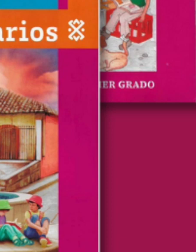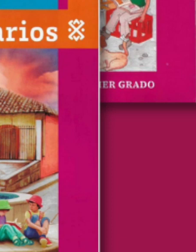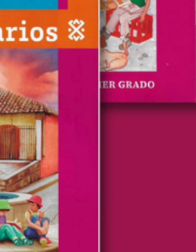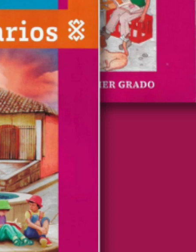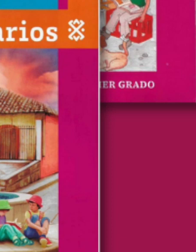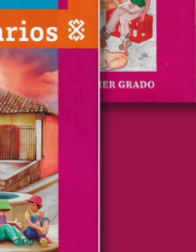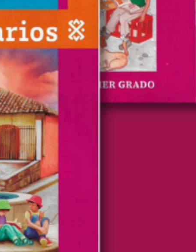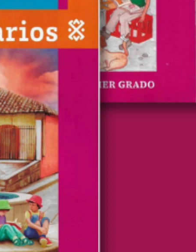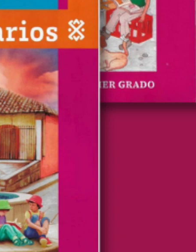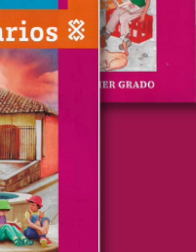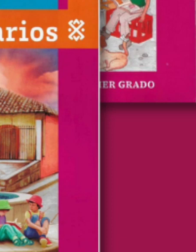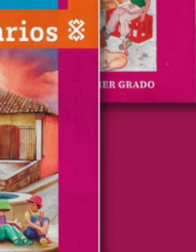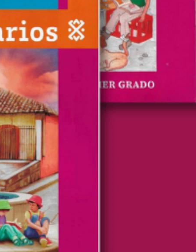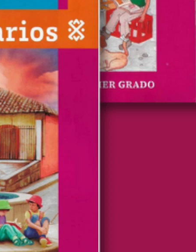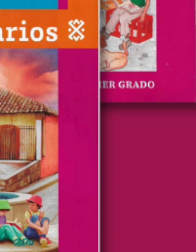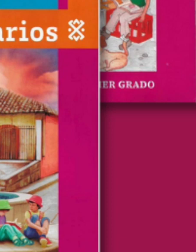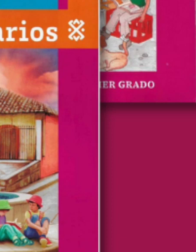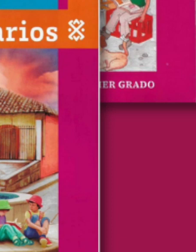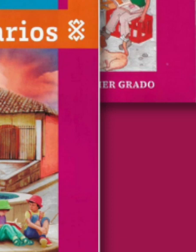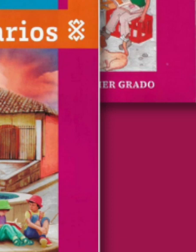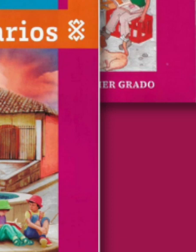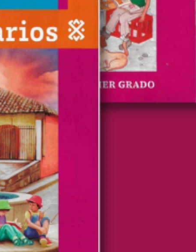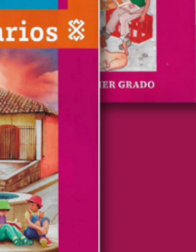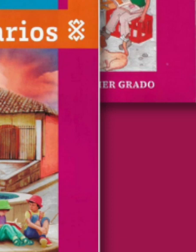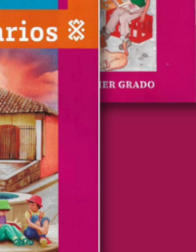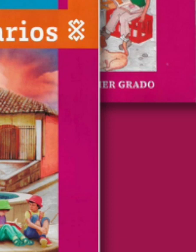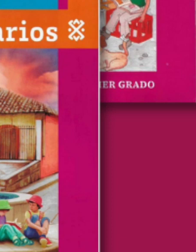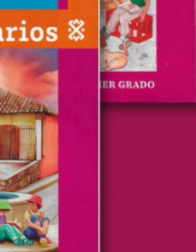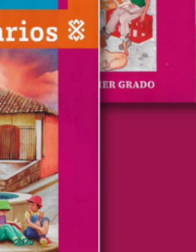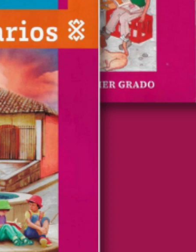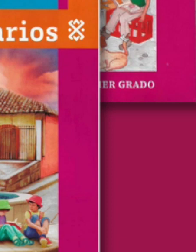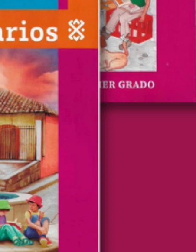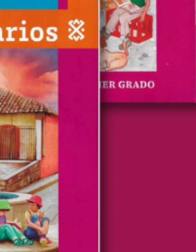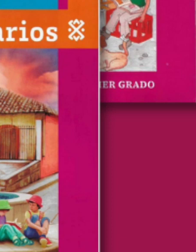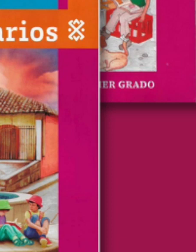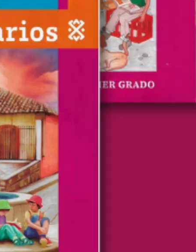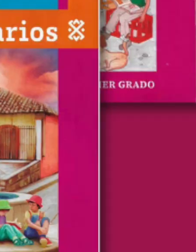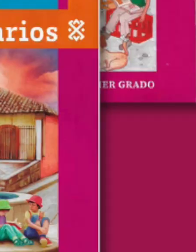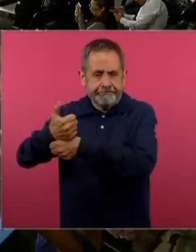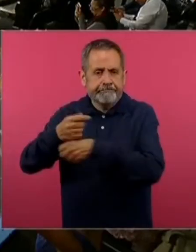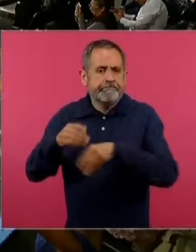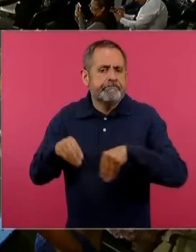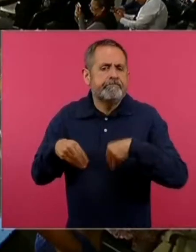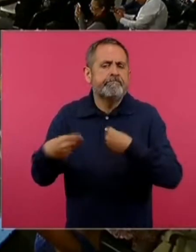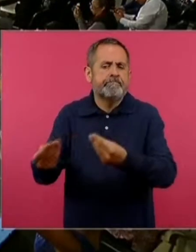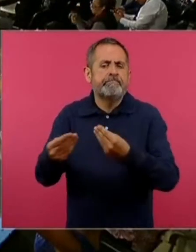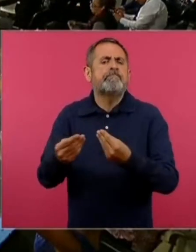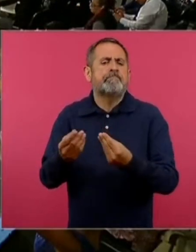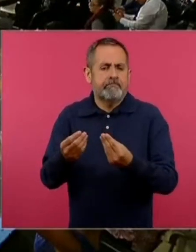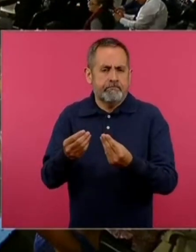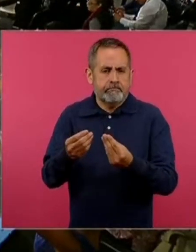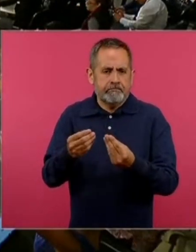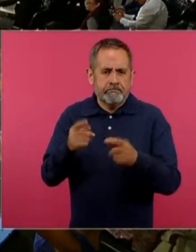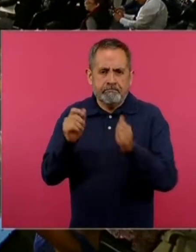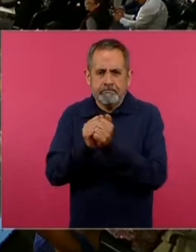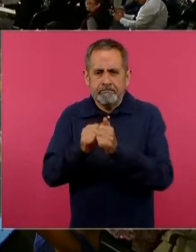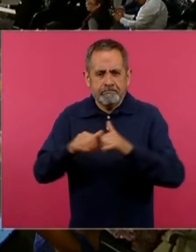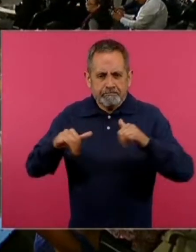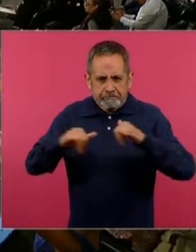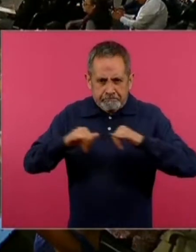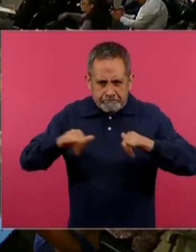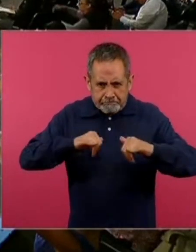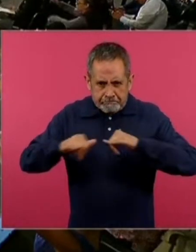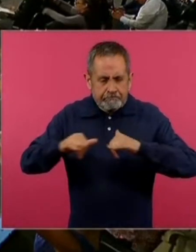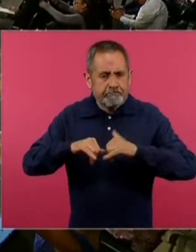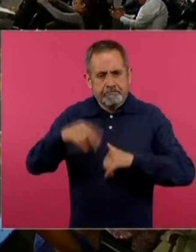Tras la polémica, analizamos los 5 libros de texto de la SEP de primer grado y esto fue lo que encontramos. Y es que tiene preocupado a todo el país por los